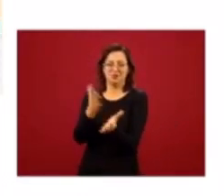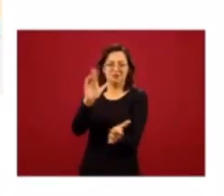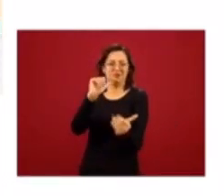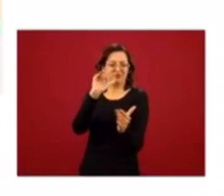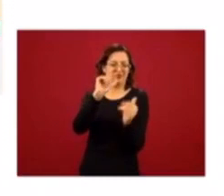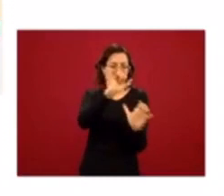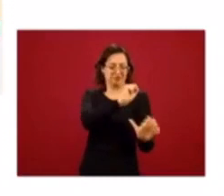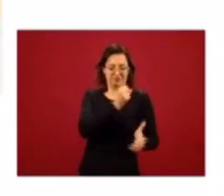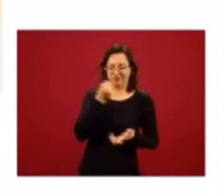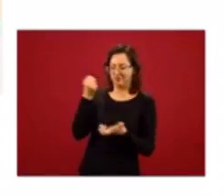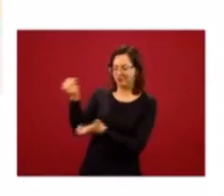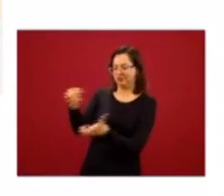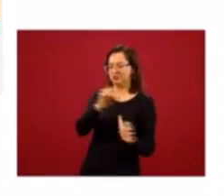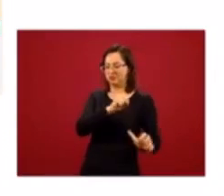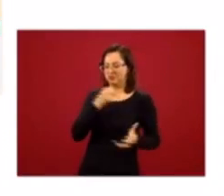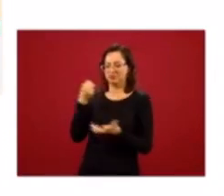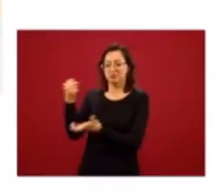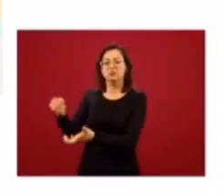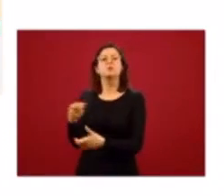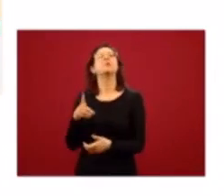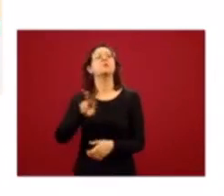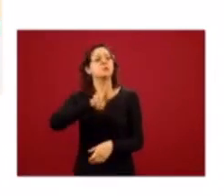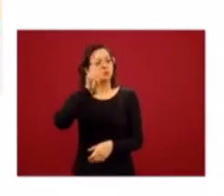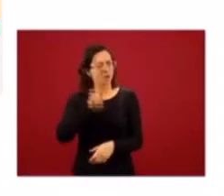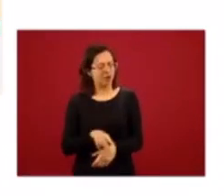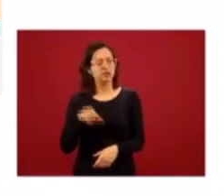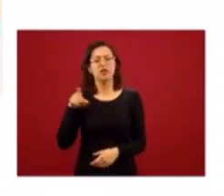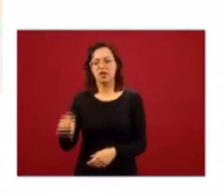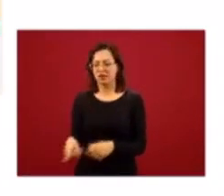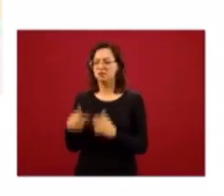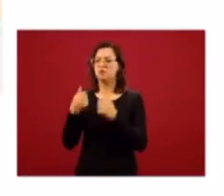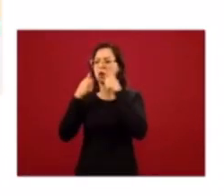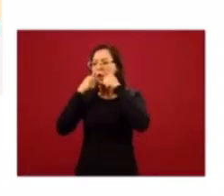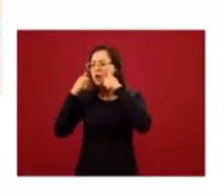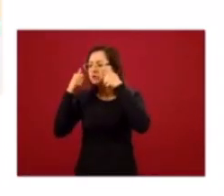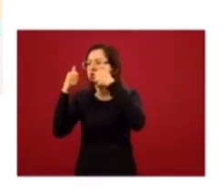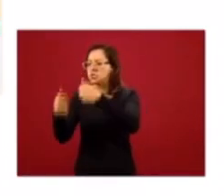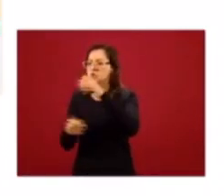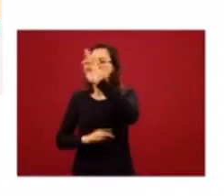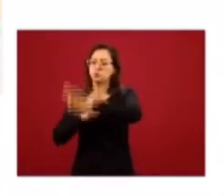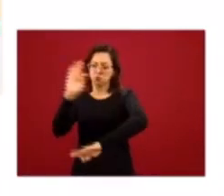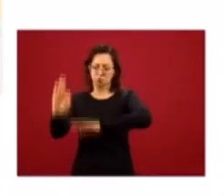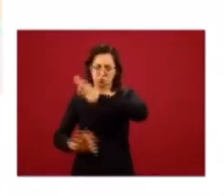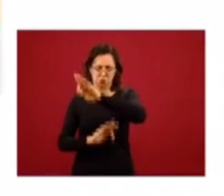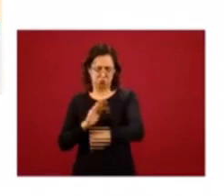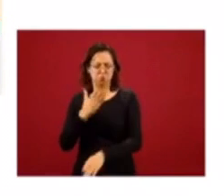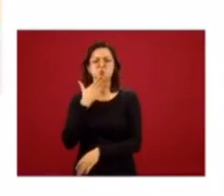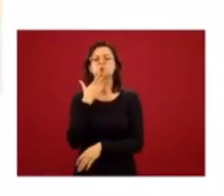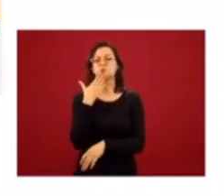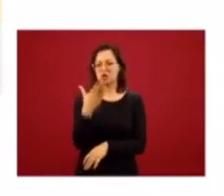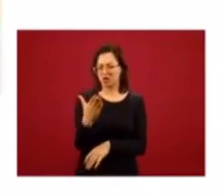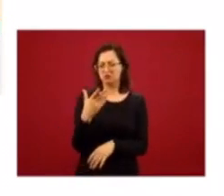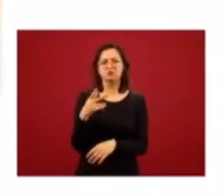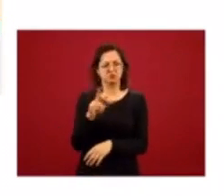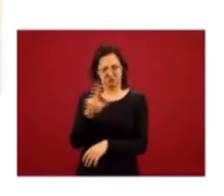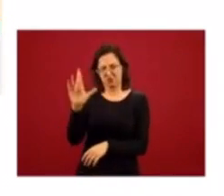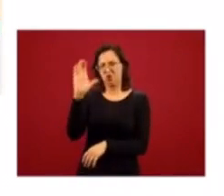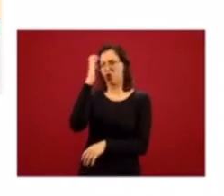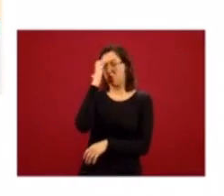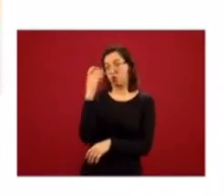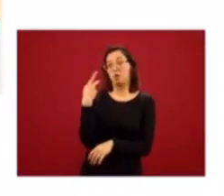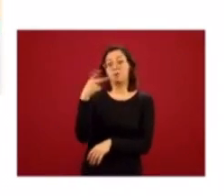tenido aciertos en la calidad de la atención que merecen ser reconocidos pero en un esquema administrativo que precisamente fue